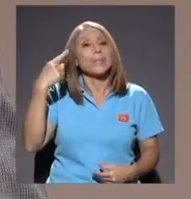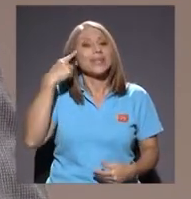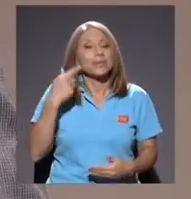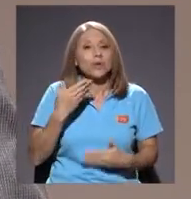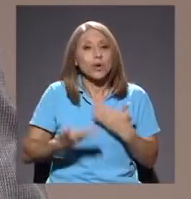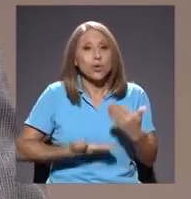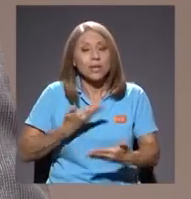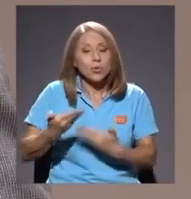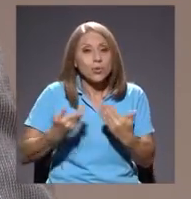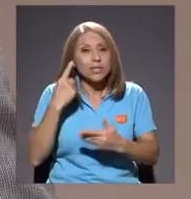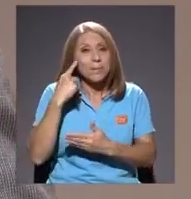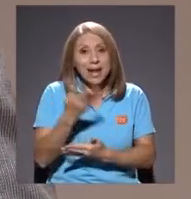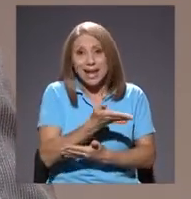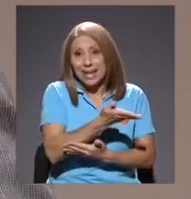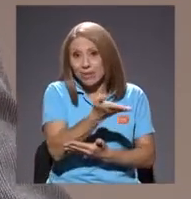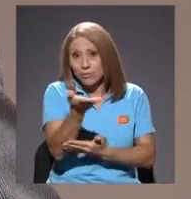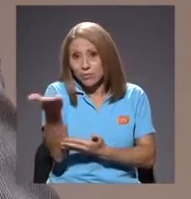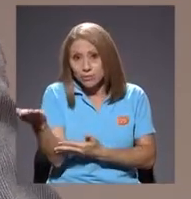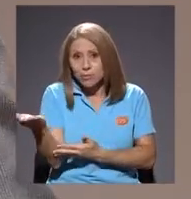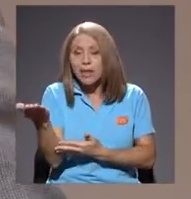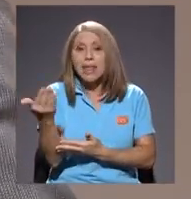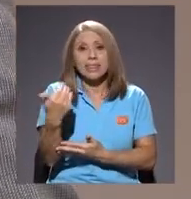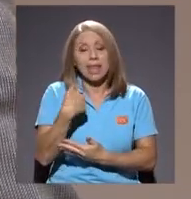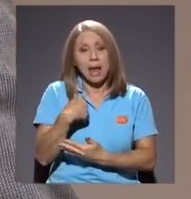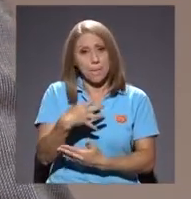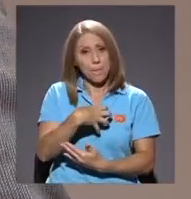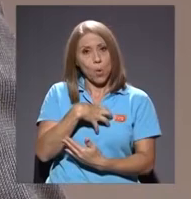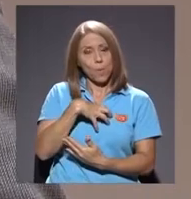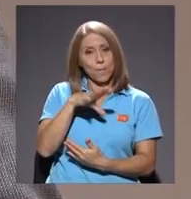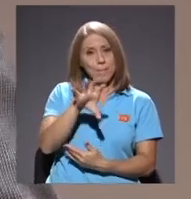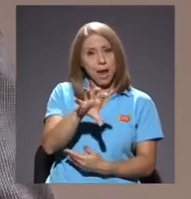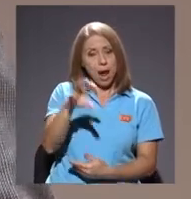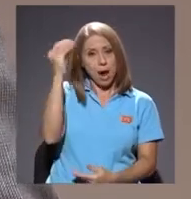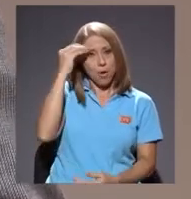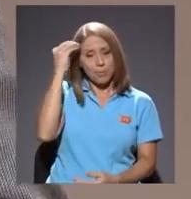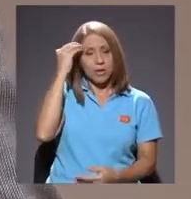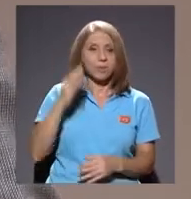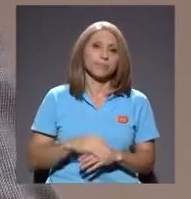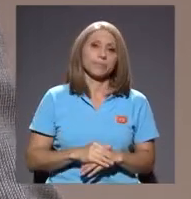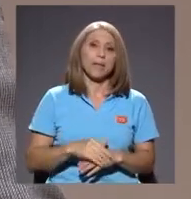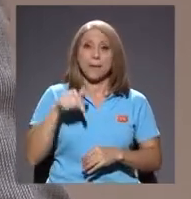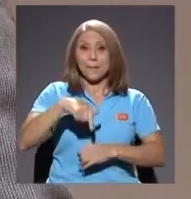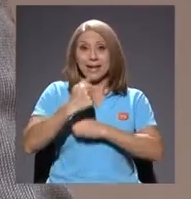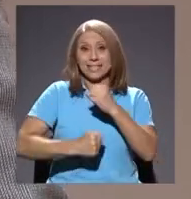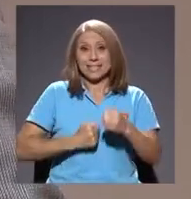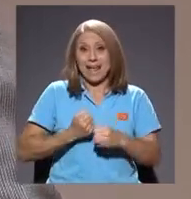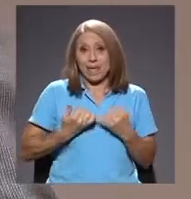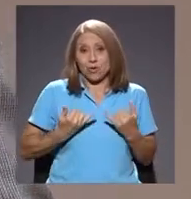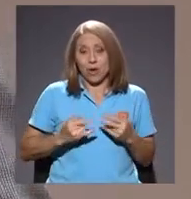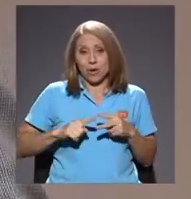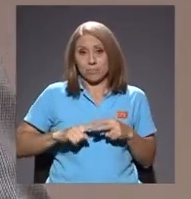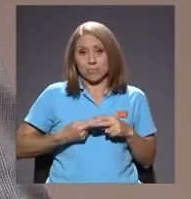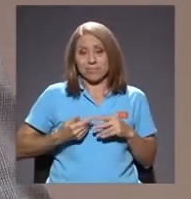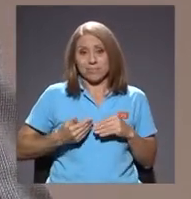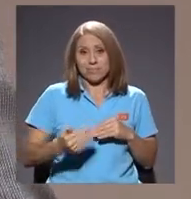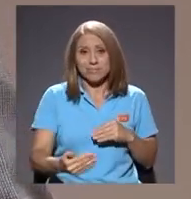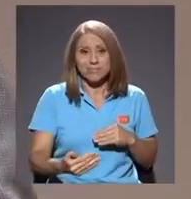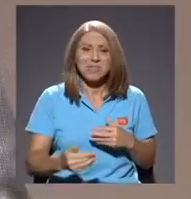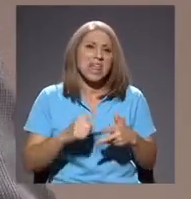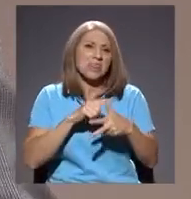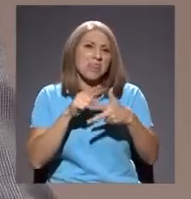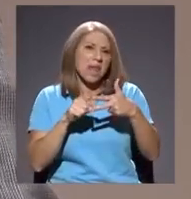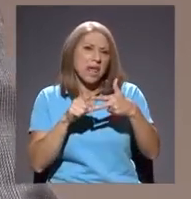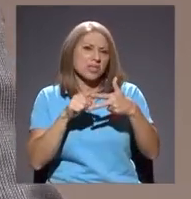que los televidentes se formen la propia para este año que estaba recién comenzando hay tres o cuatro